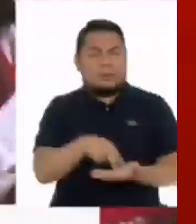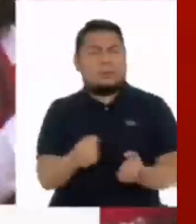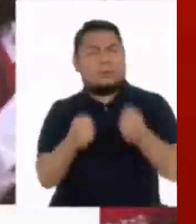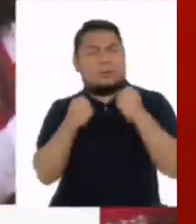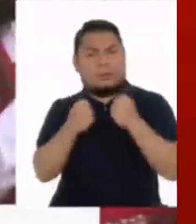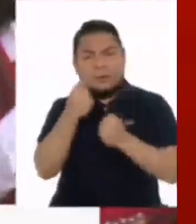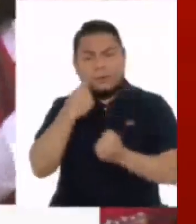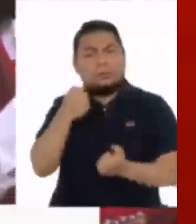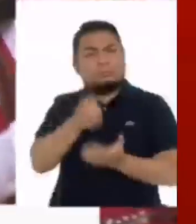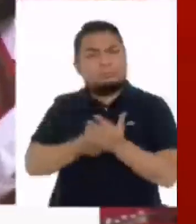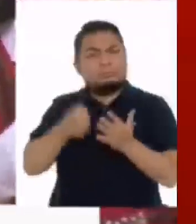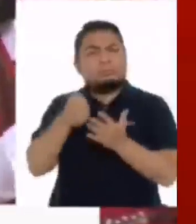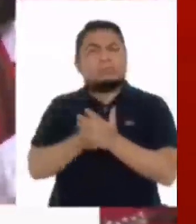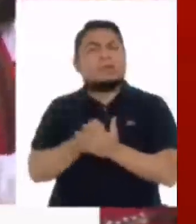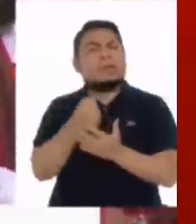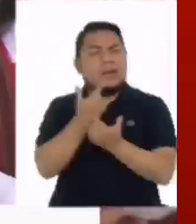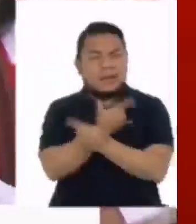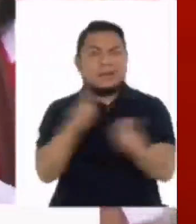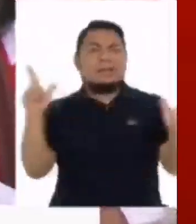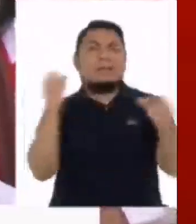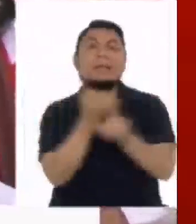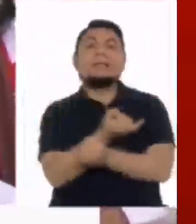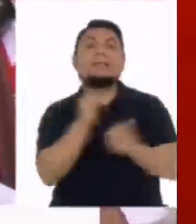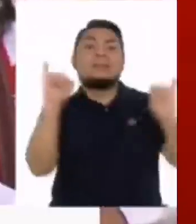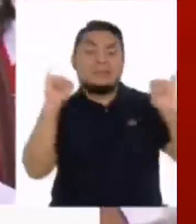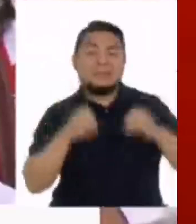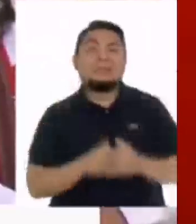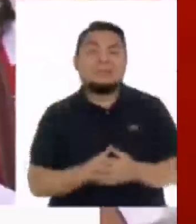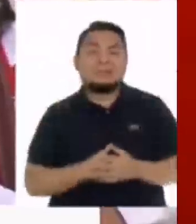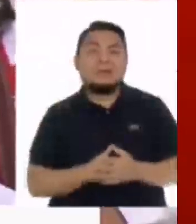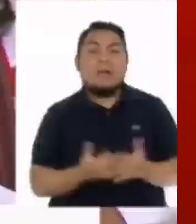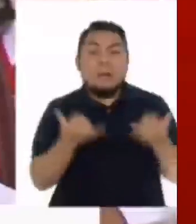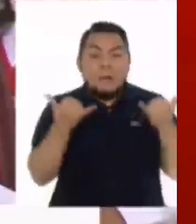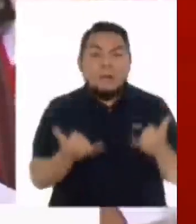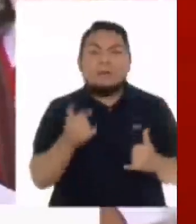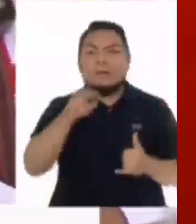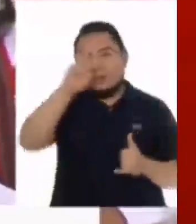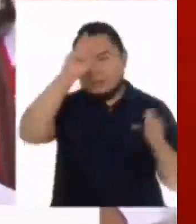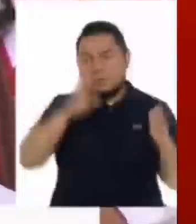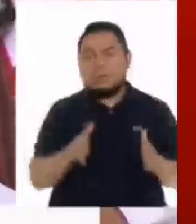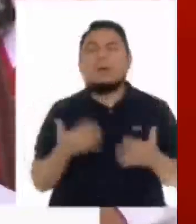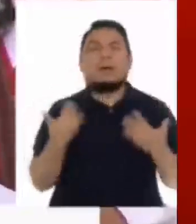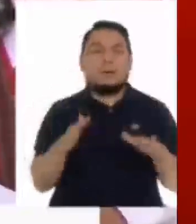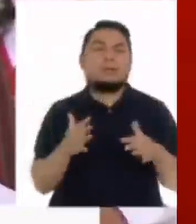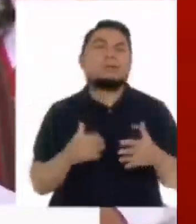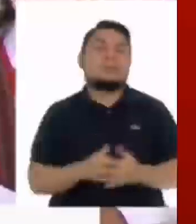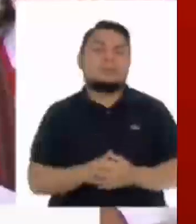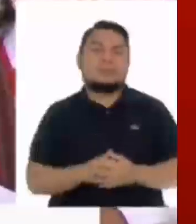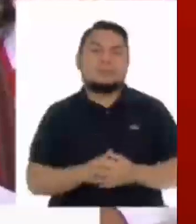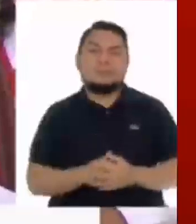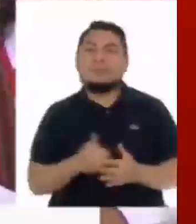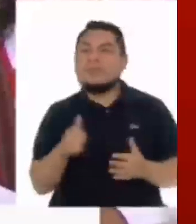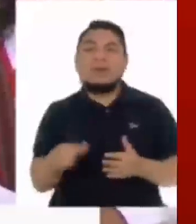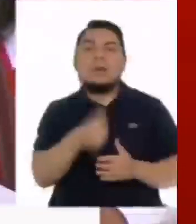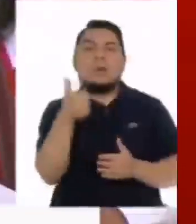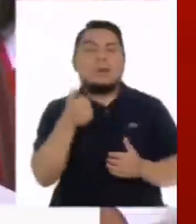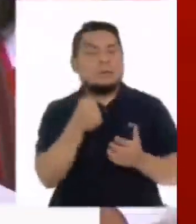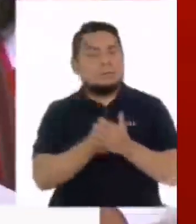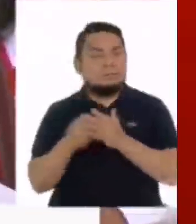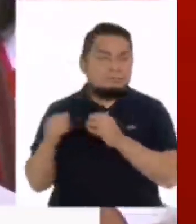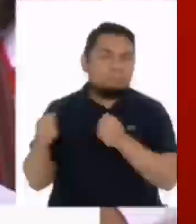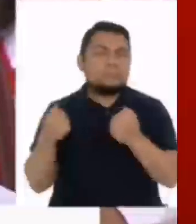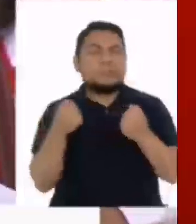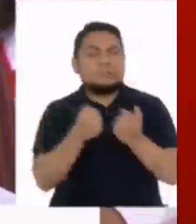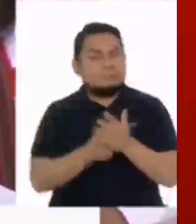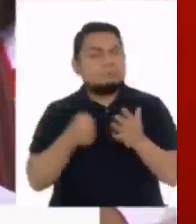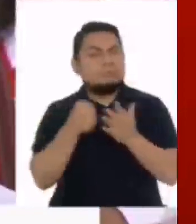héroes lucharon por la libertad y la independencia, hoy los peruanos libramos otra gran batalla, lideramos